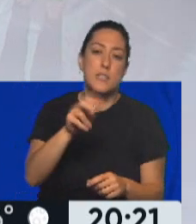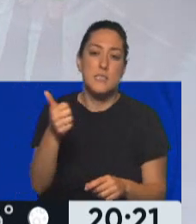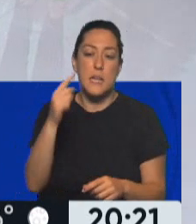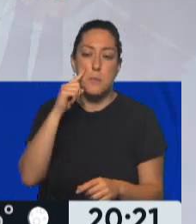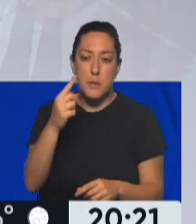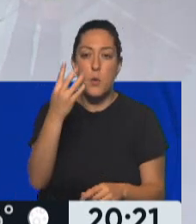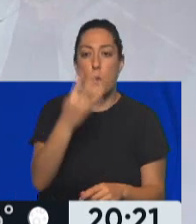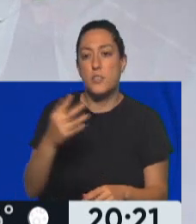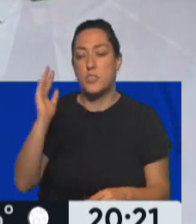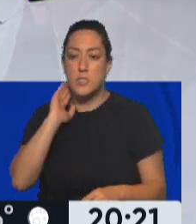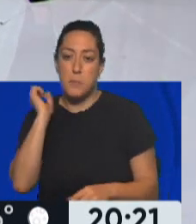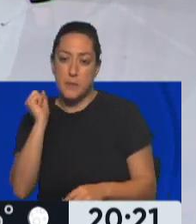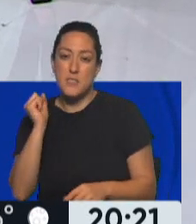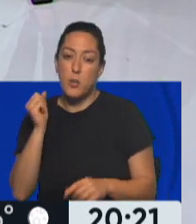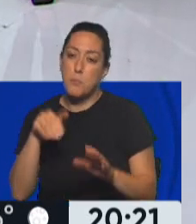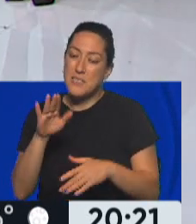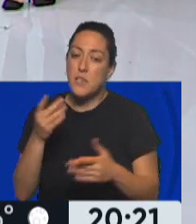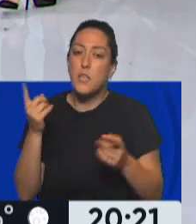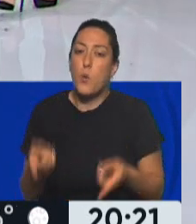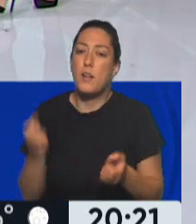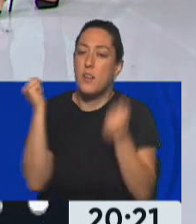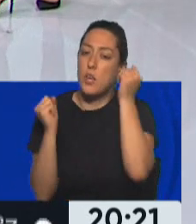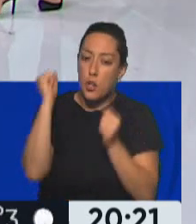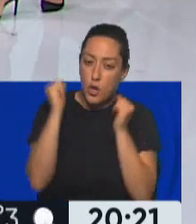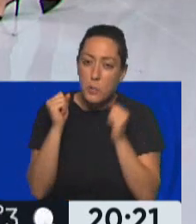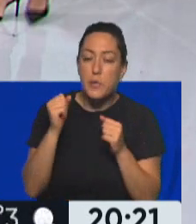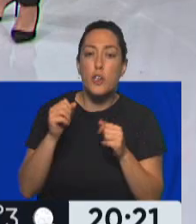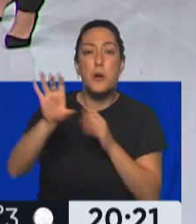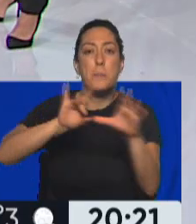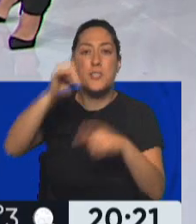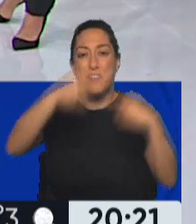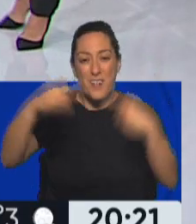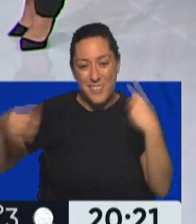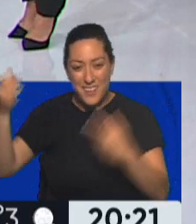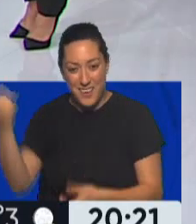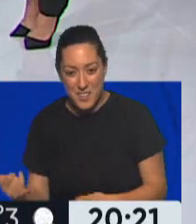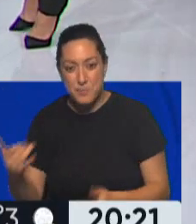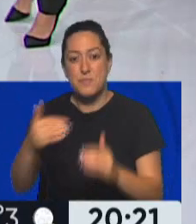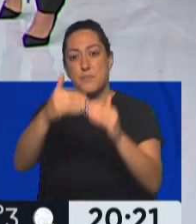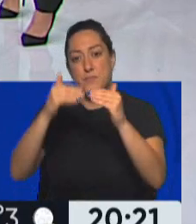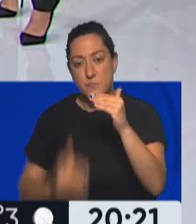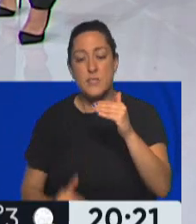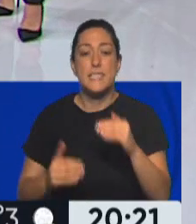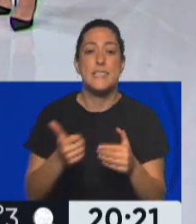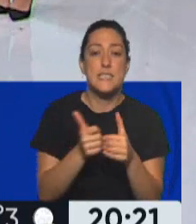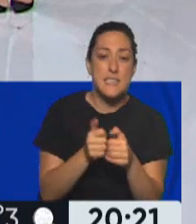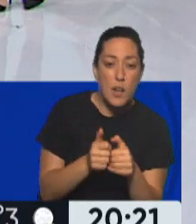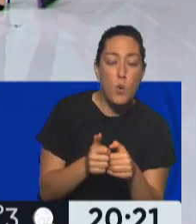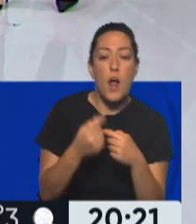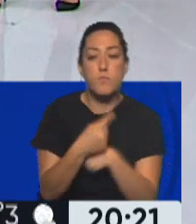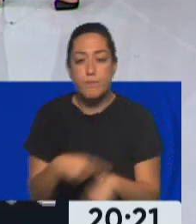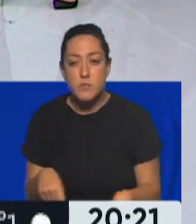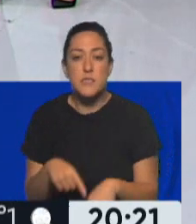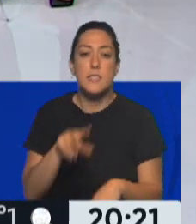36.416 pesos, era uno de los más económicos y de las que más opciones se tienen. Por debajo quedó celulares y accesorios, que el ticket